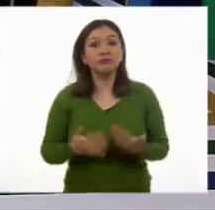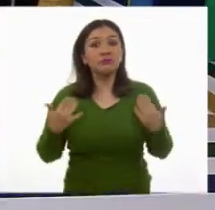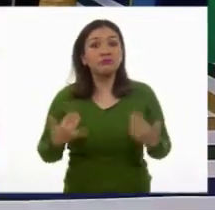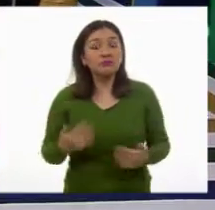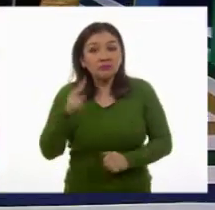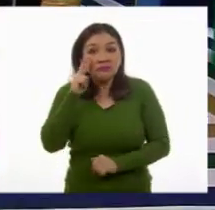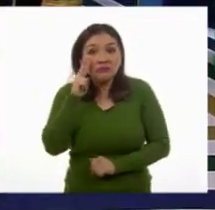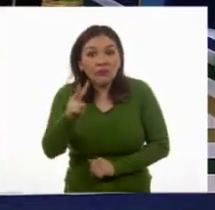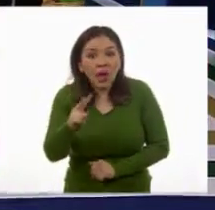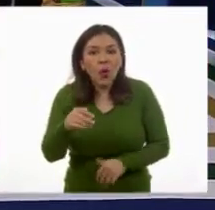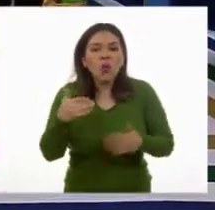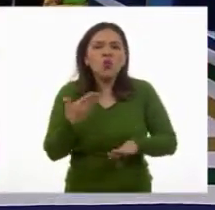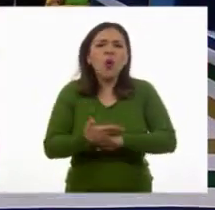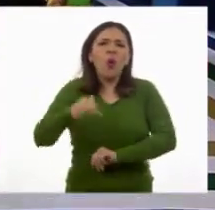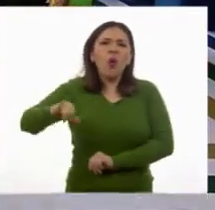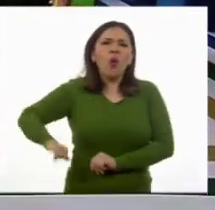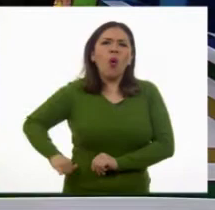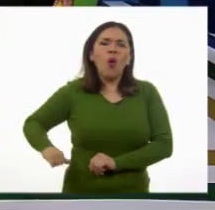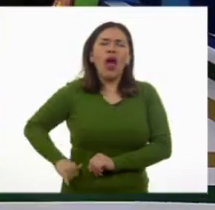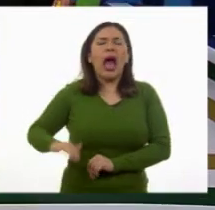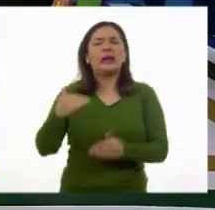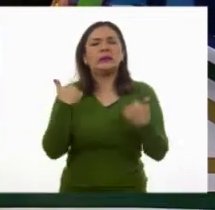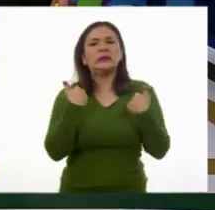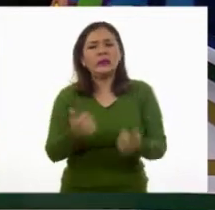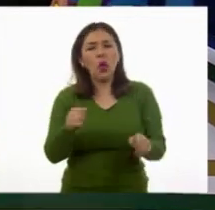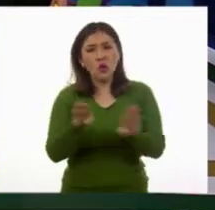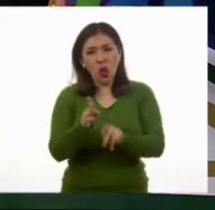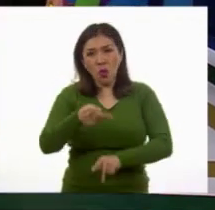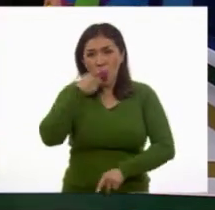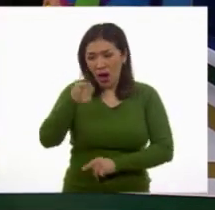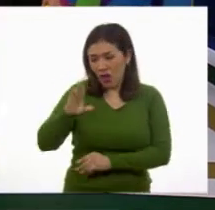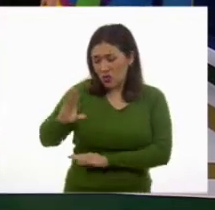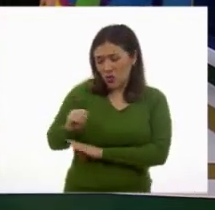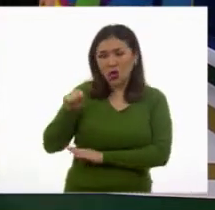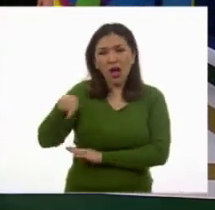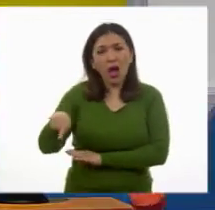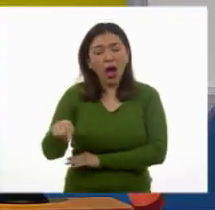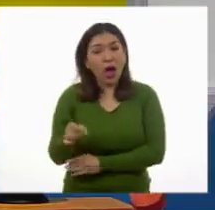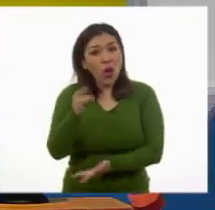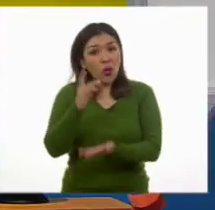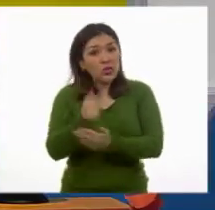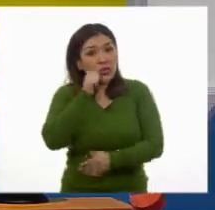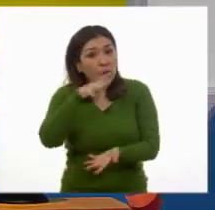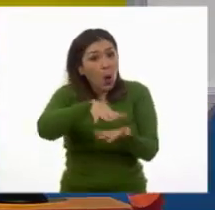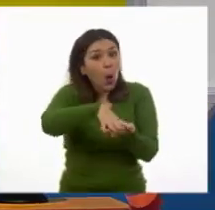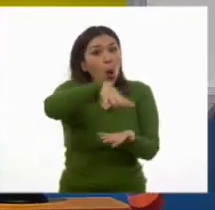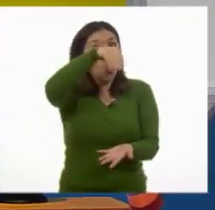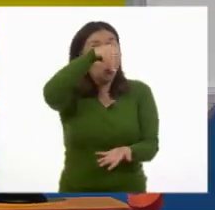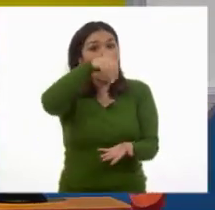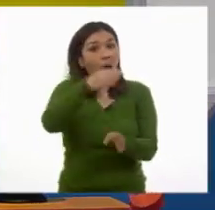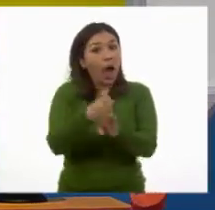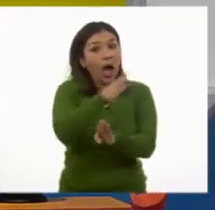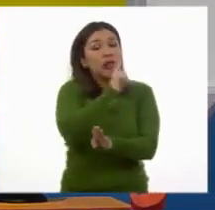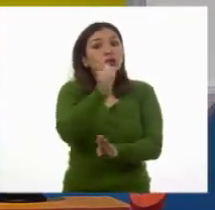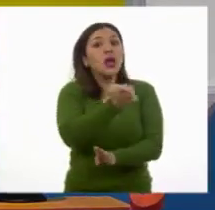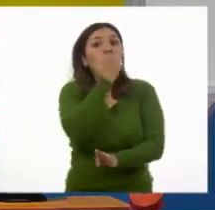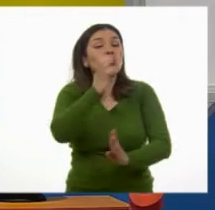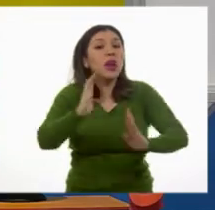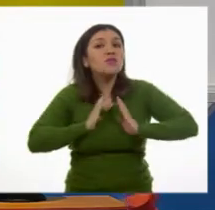¡Órale, qué interesante! O sea, entonces, como dijo Ton, no siempre fue un castillo antes de ser un colegio